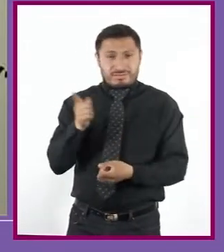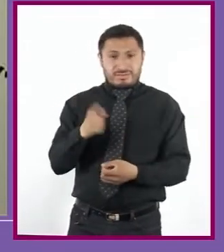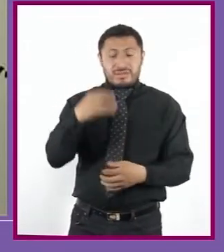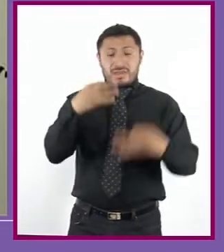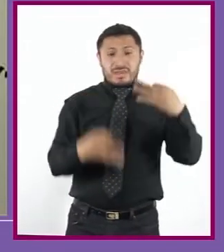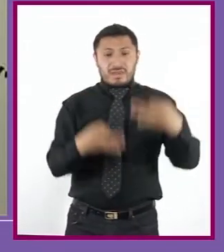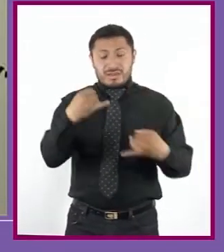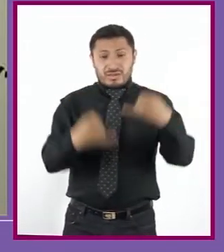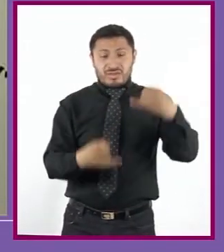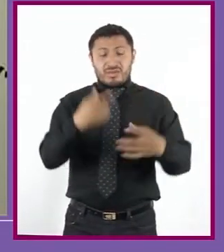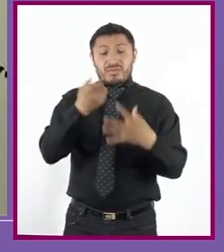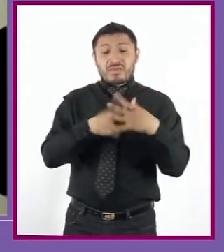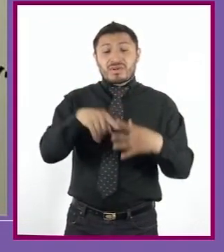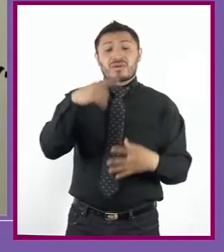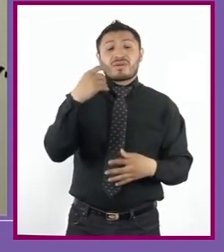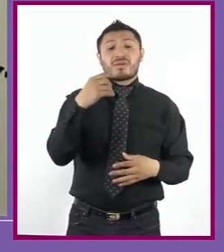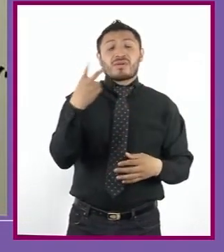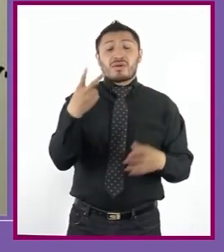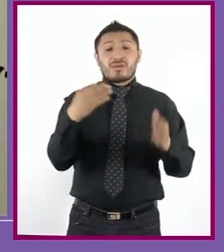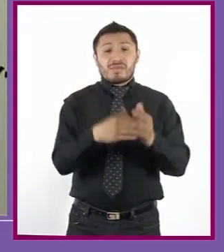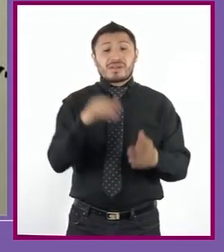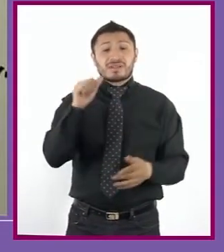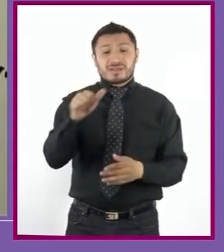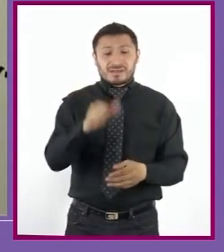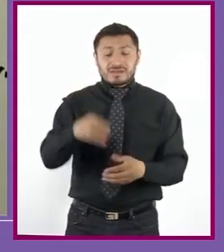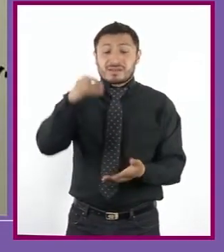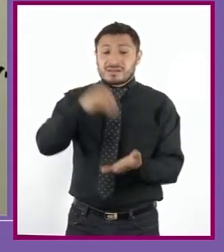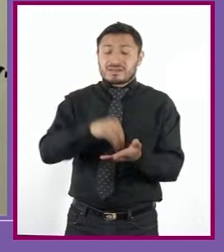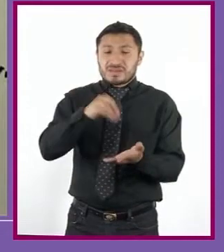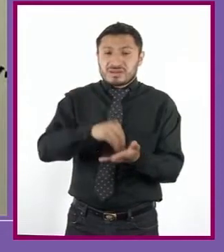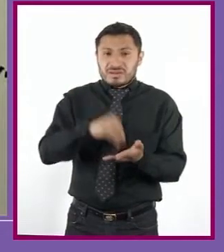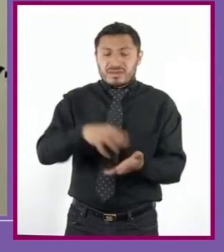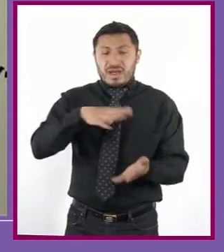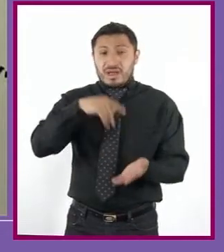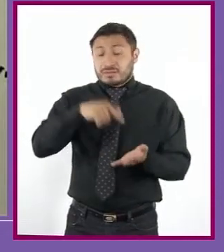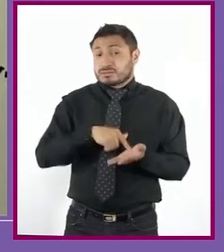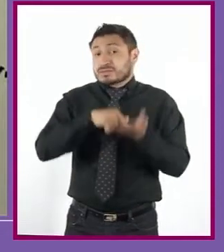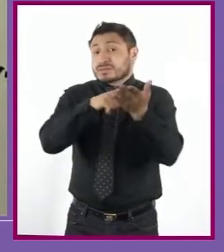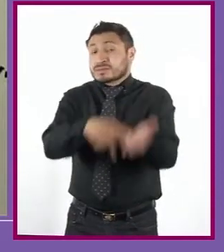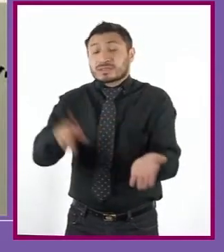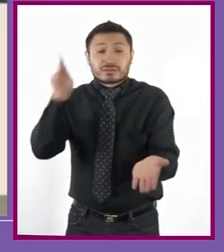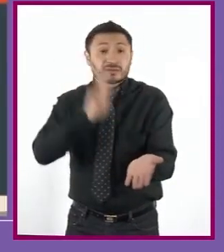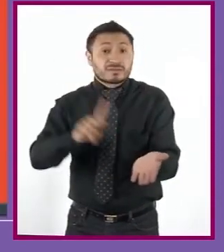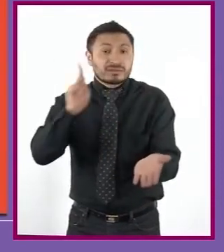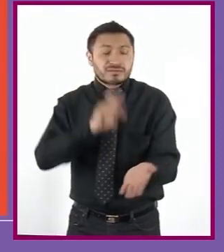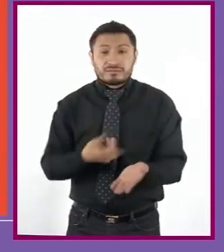de 2016 y aún está en la etapa de presentación de pruebas.